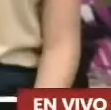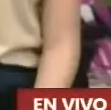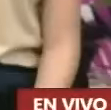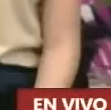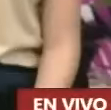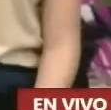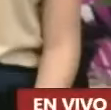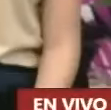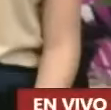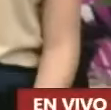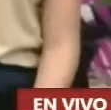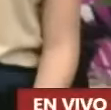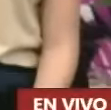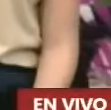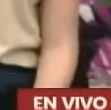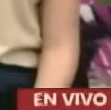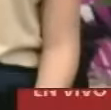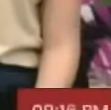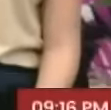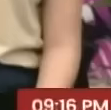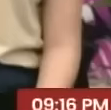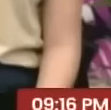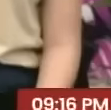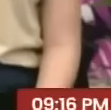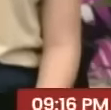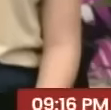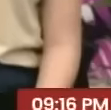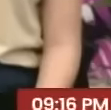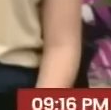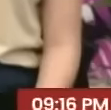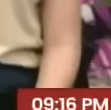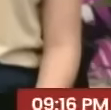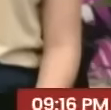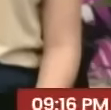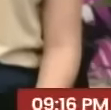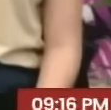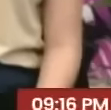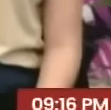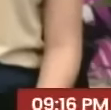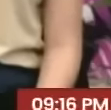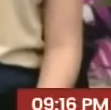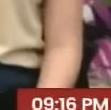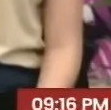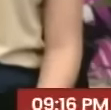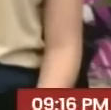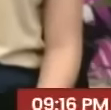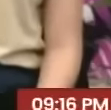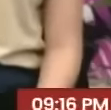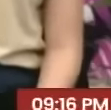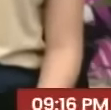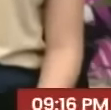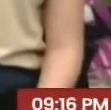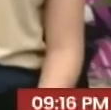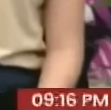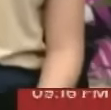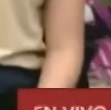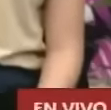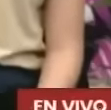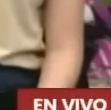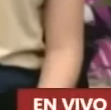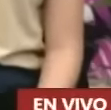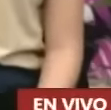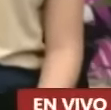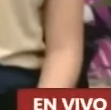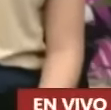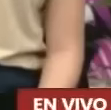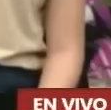ganó el adulto mayor, el abuelo, la abuela, ganaron todo el pueblo de Venezuela, los adolescentes, ganamos